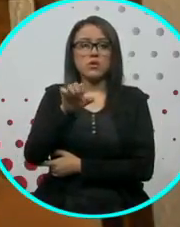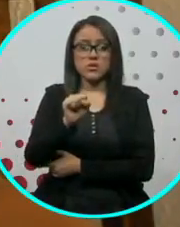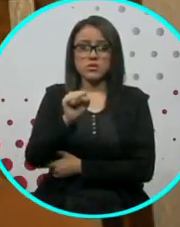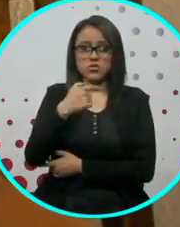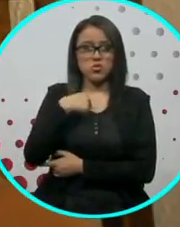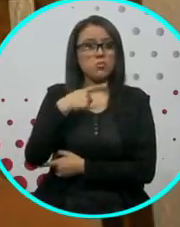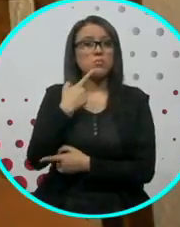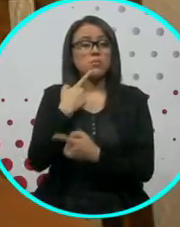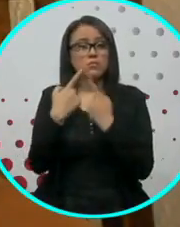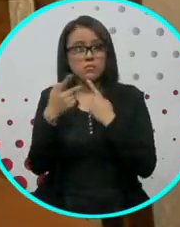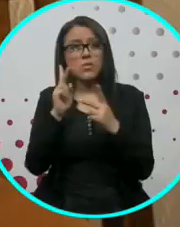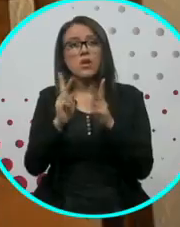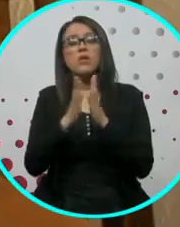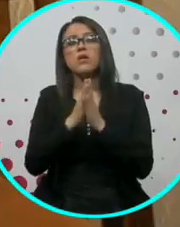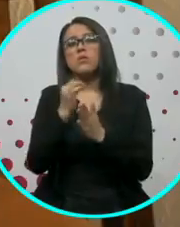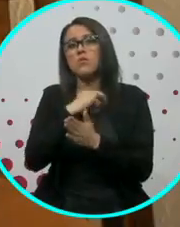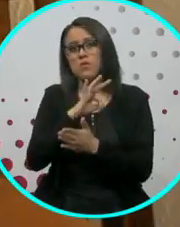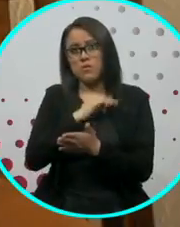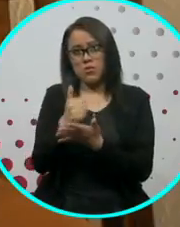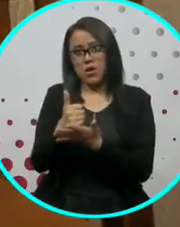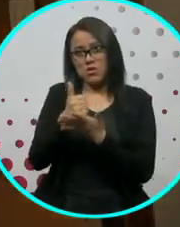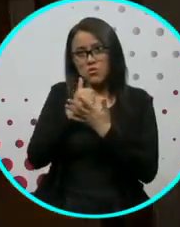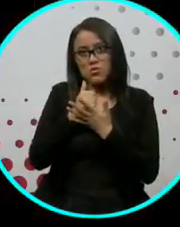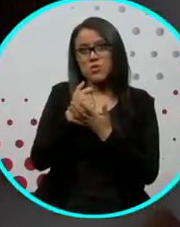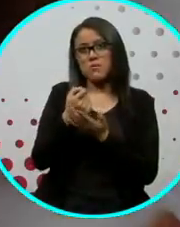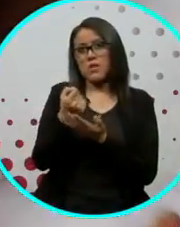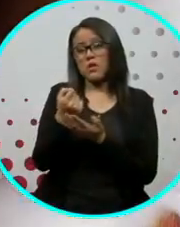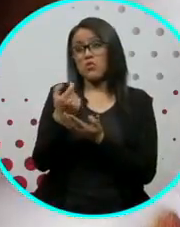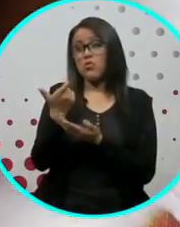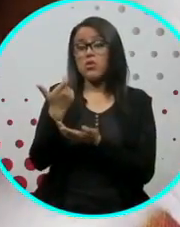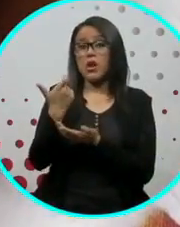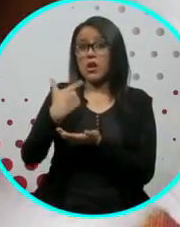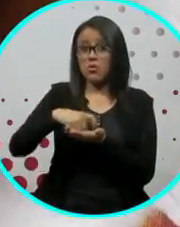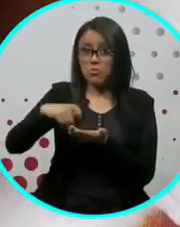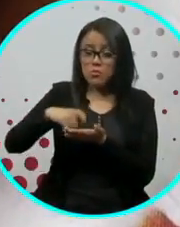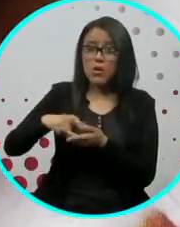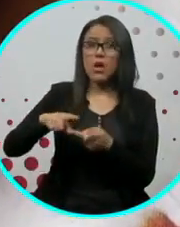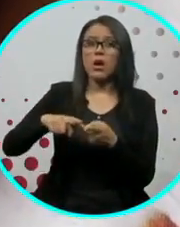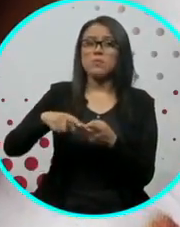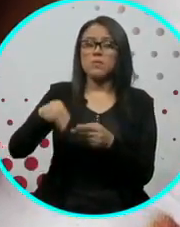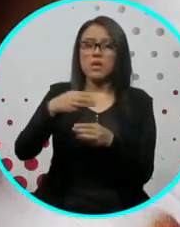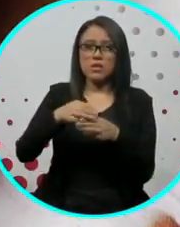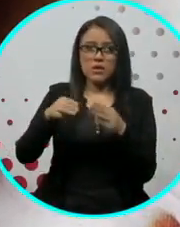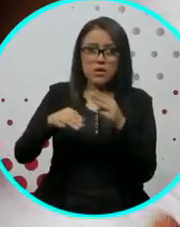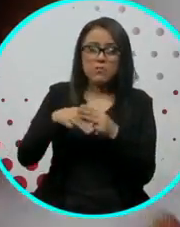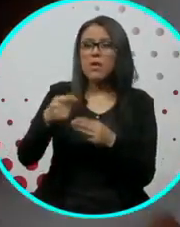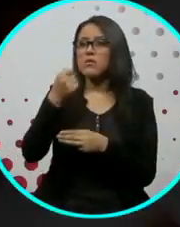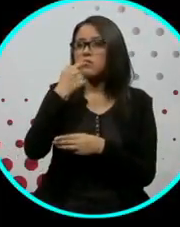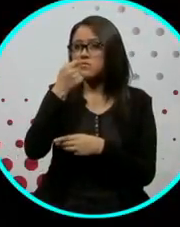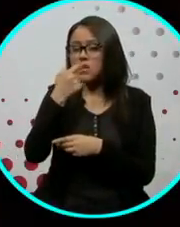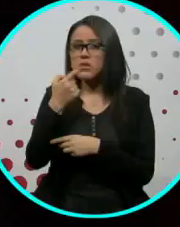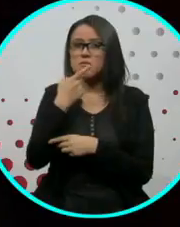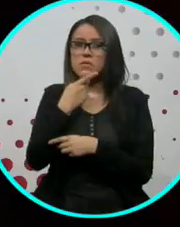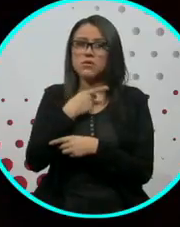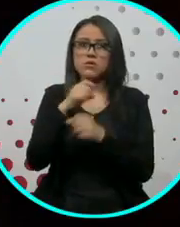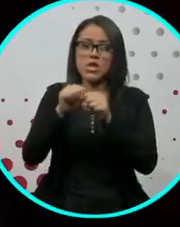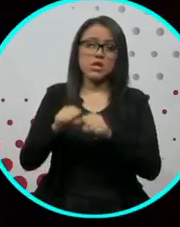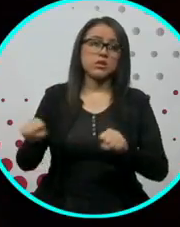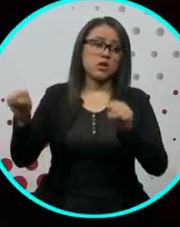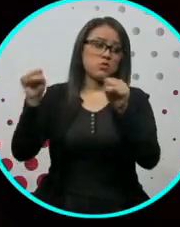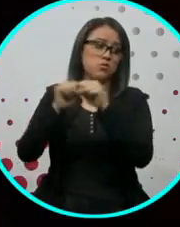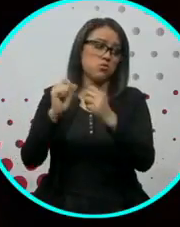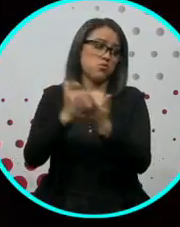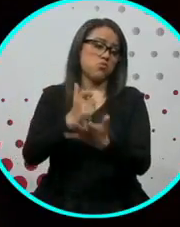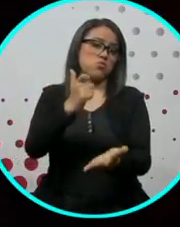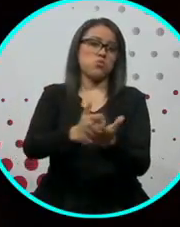he hablado con él y le digo que me apoye, aunque sea con pasajes, con los medicamentos que mi hija necesita. Y dice, la aseguradora te pagará todo,